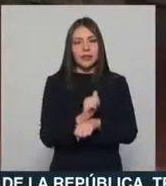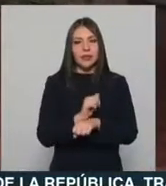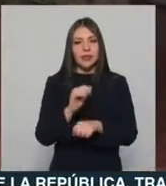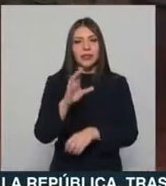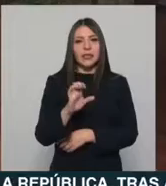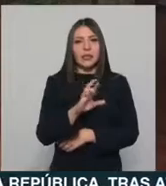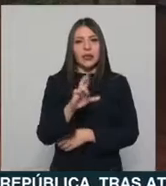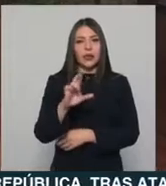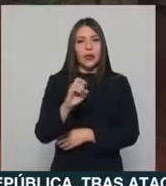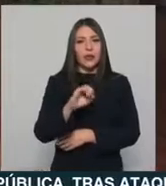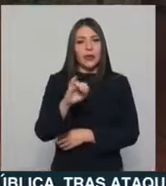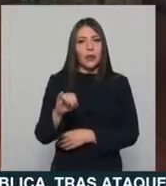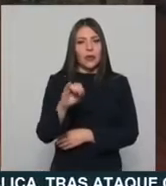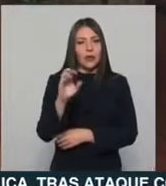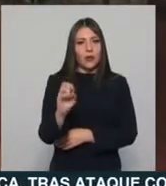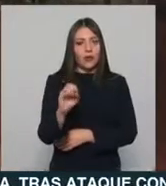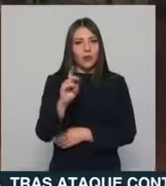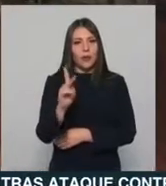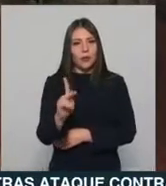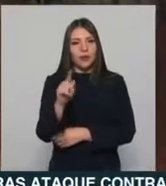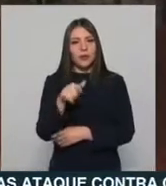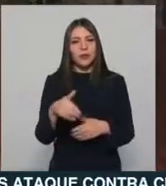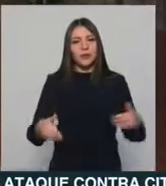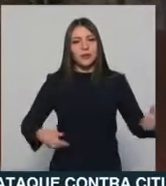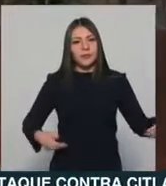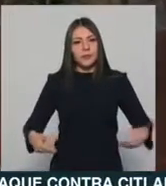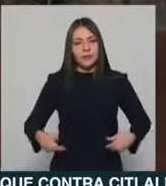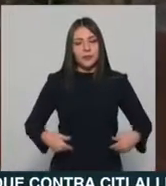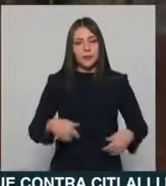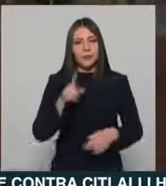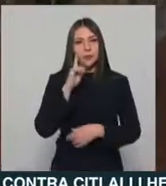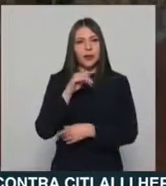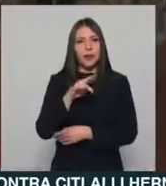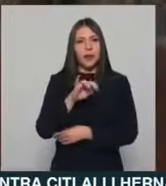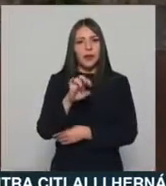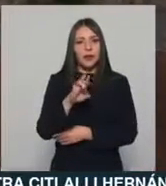Producciones, en esta ocasión presentando La Mujer Barbuda. Muchísimas gracias. Continuamos con más información.